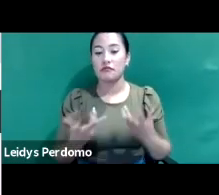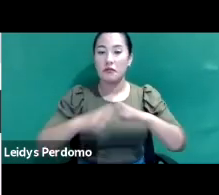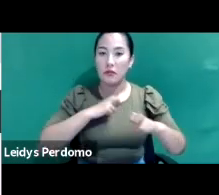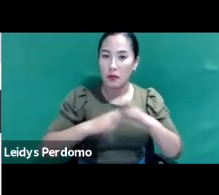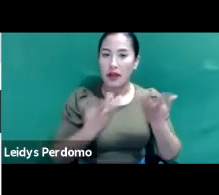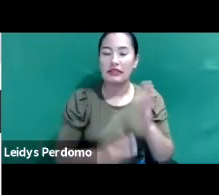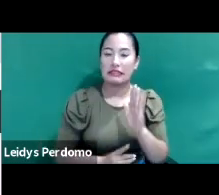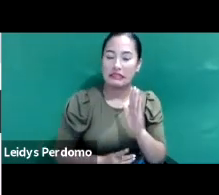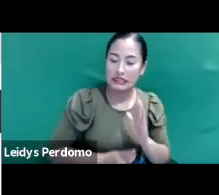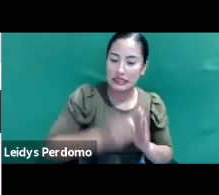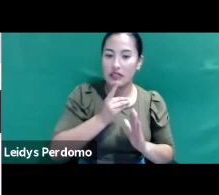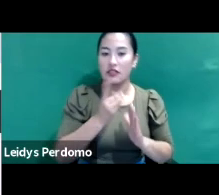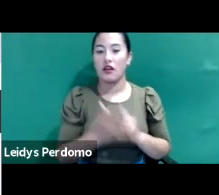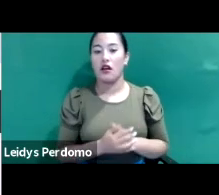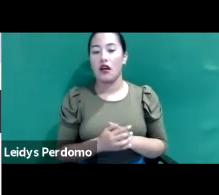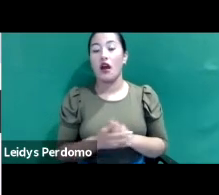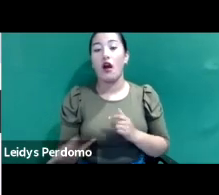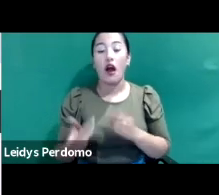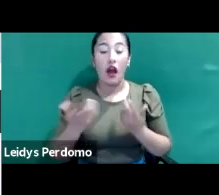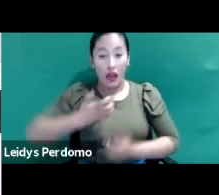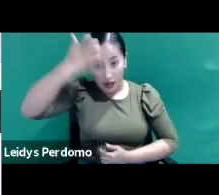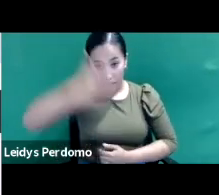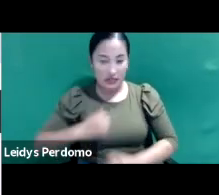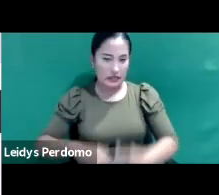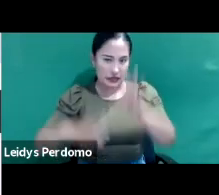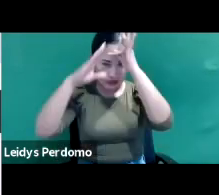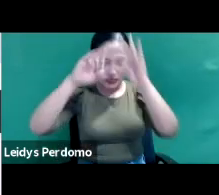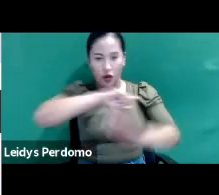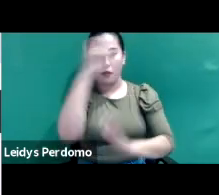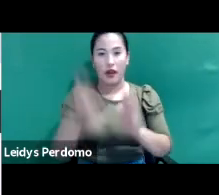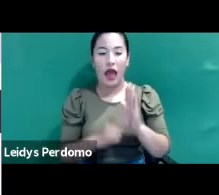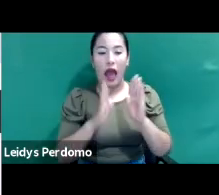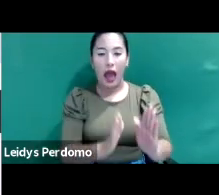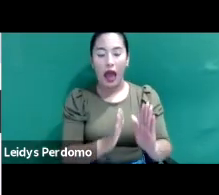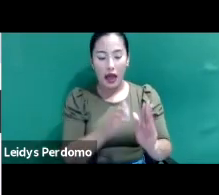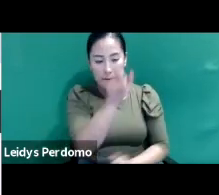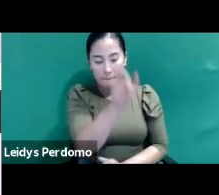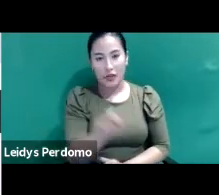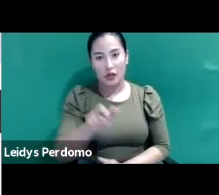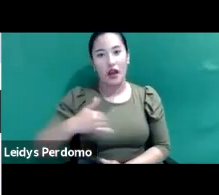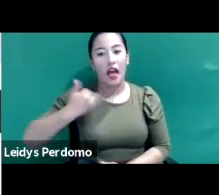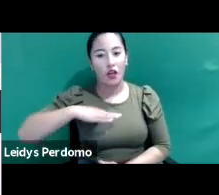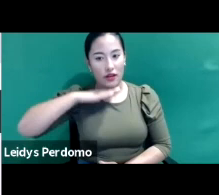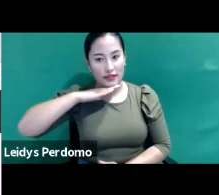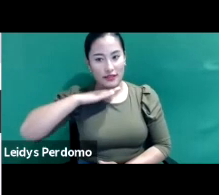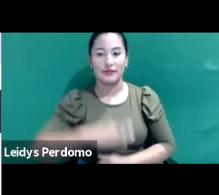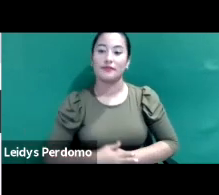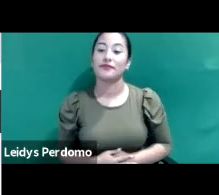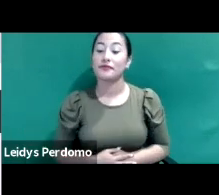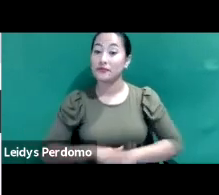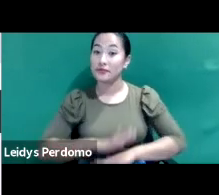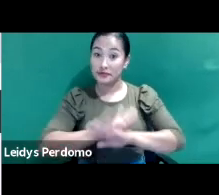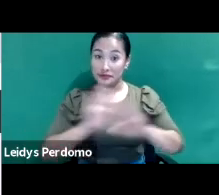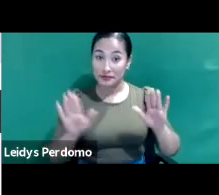neurodesarrollo y todo lo que tiene que ver con evaluación clínica integral en niños y en adolescentes. Entonces, sin más preámbulos, si están de acuerdo